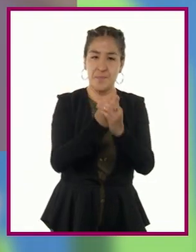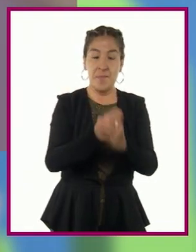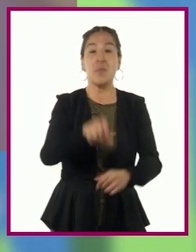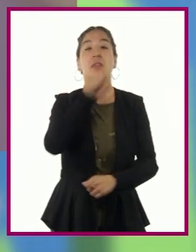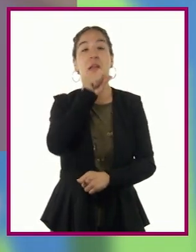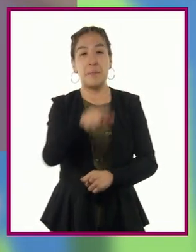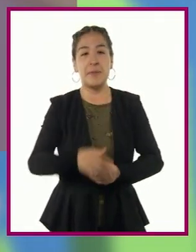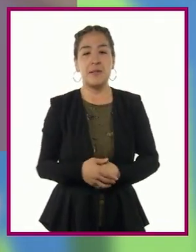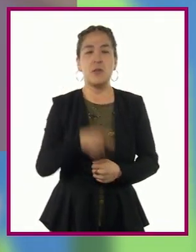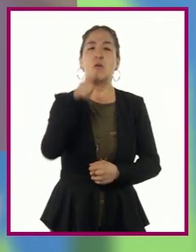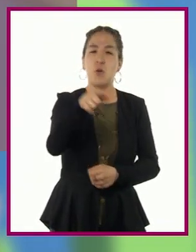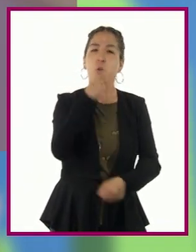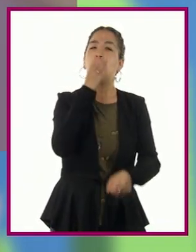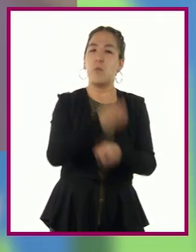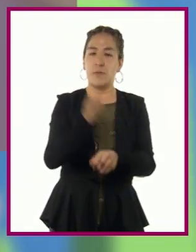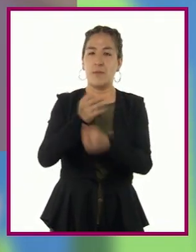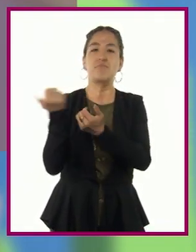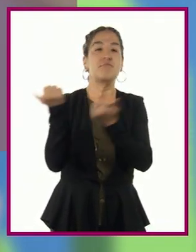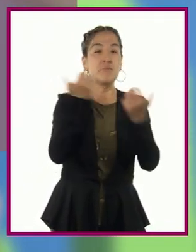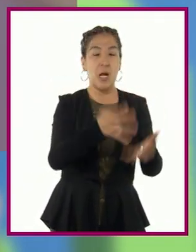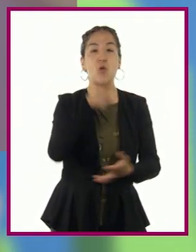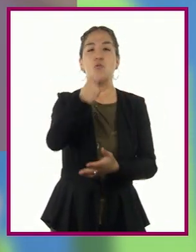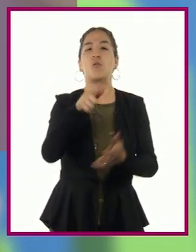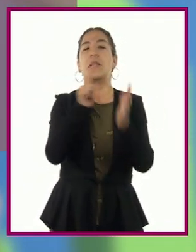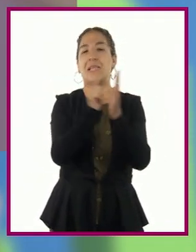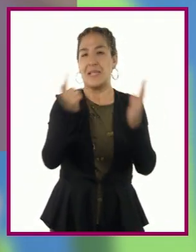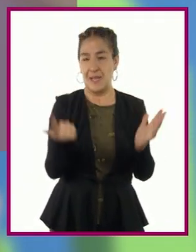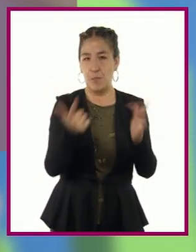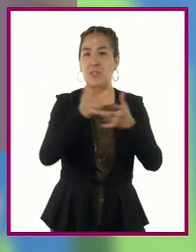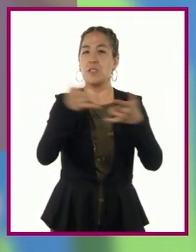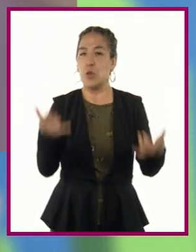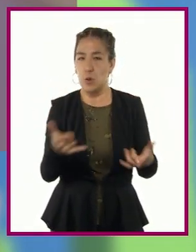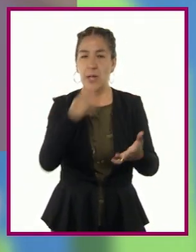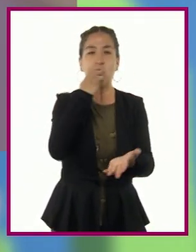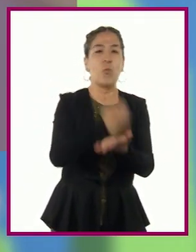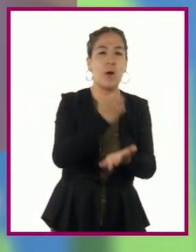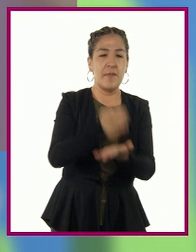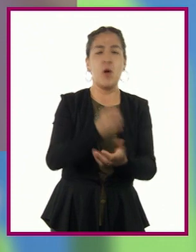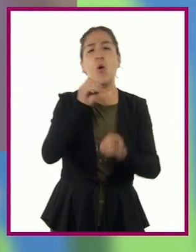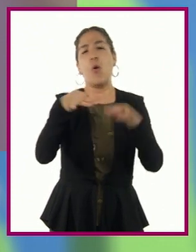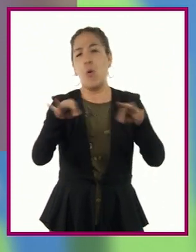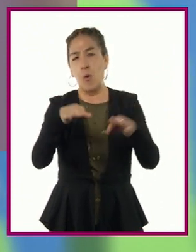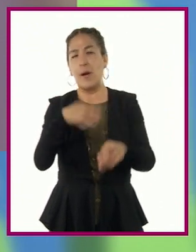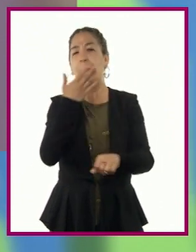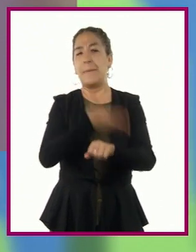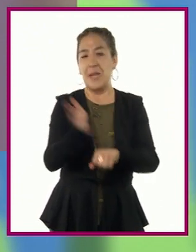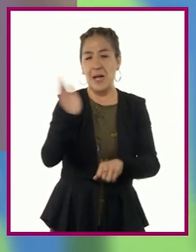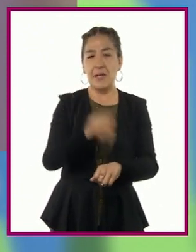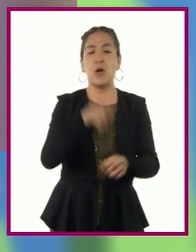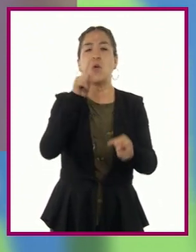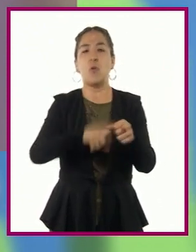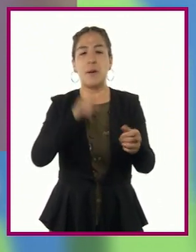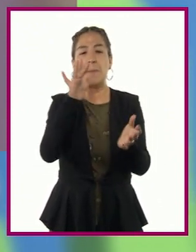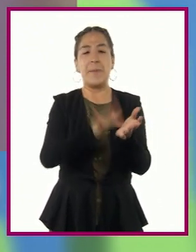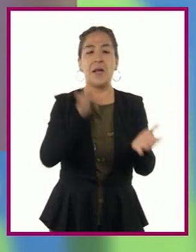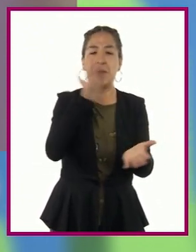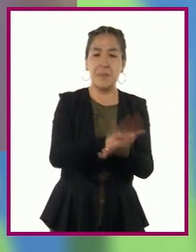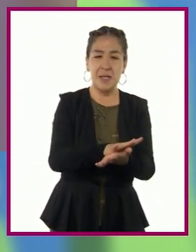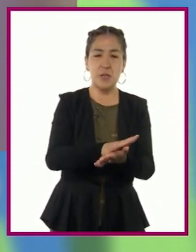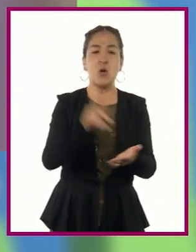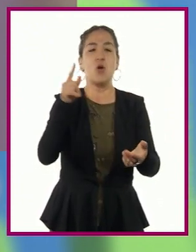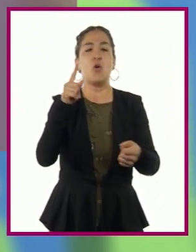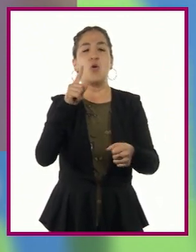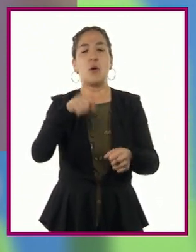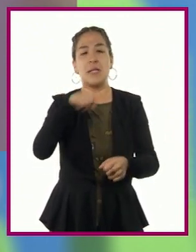También les invito a tener cerca su libro de texto, cuaderno u hojas blancas o de colores, pegamento, lápiz